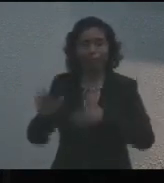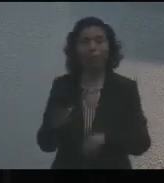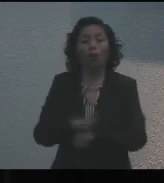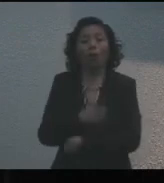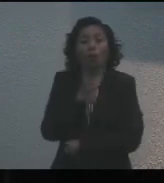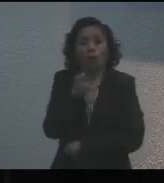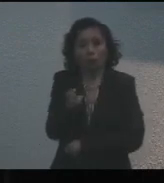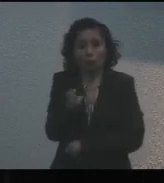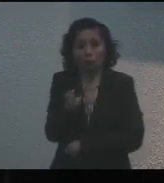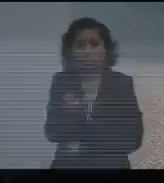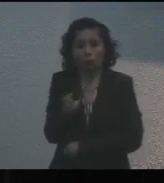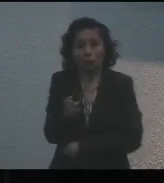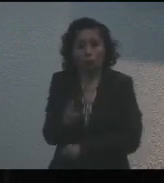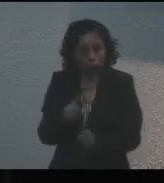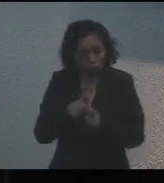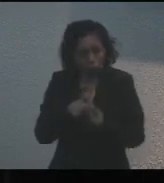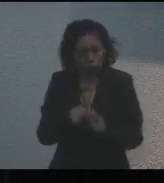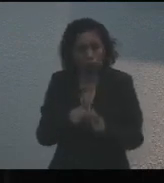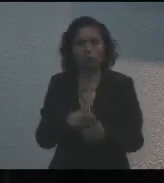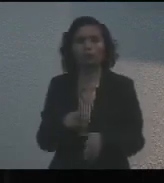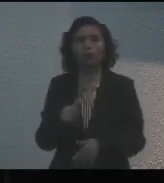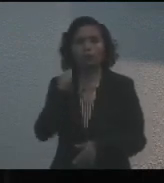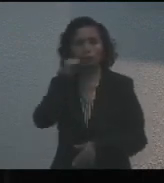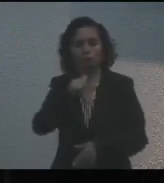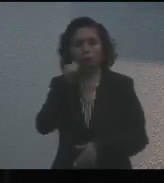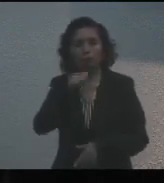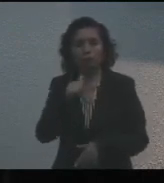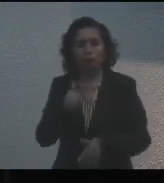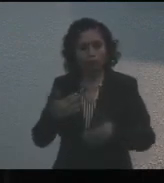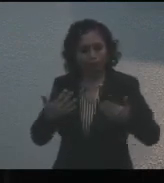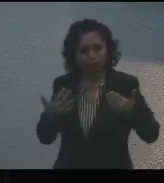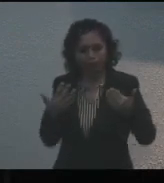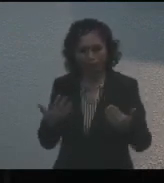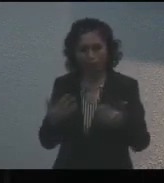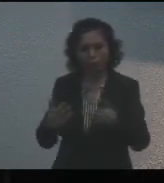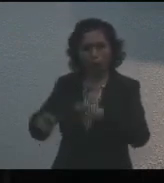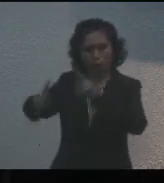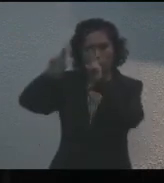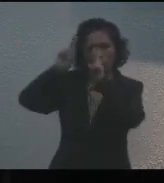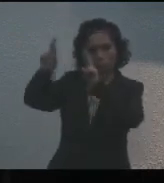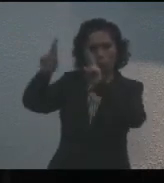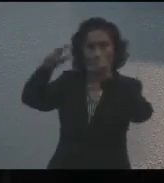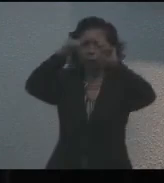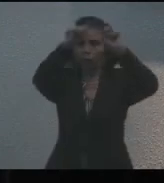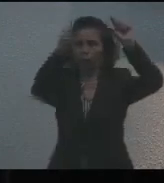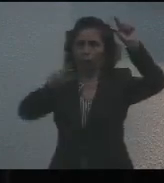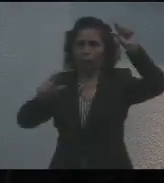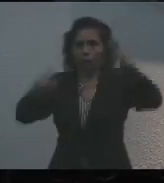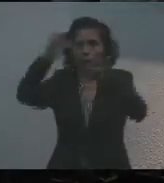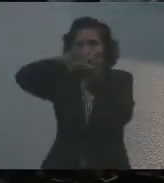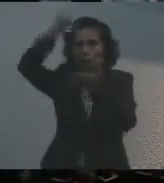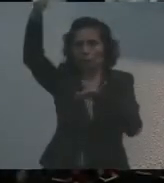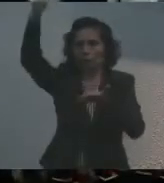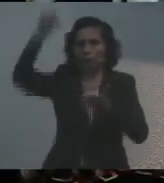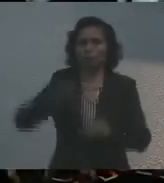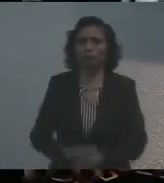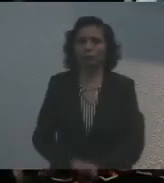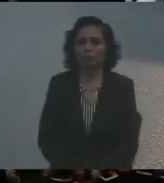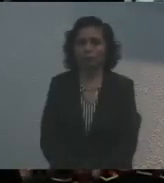lo que nuestra guía es y será siempre actuar por el honor de México. Muchas gracias.